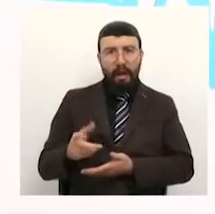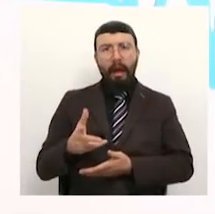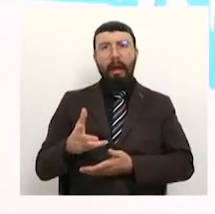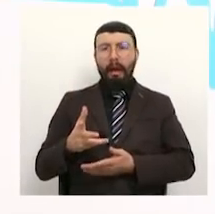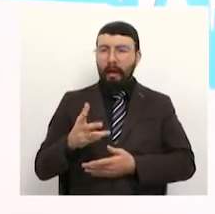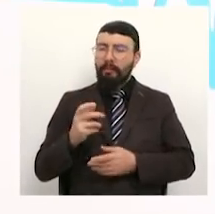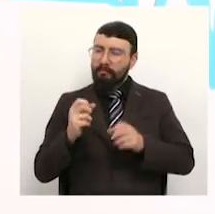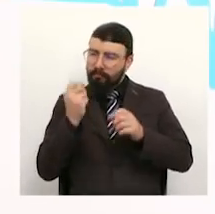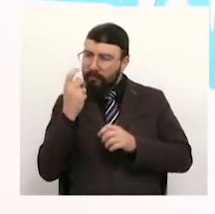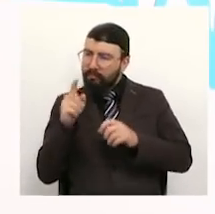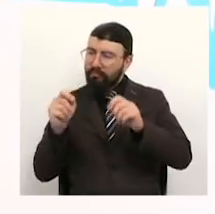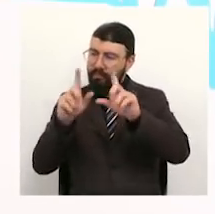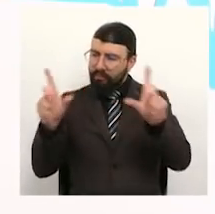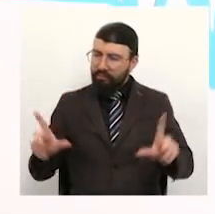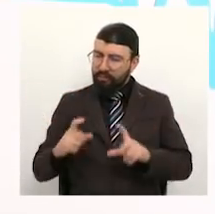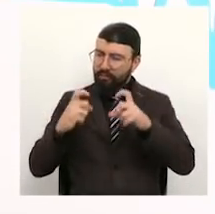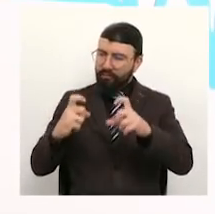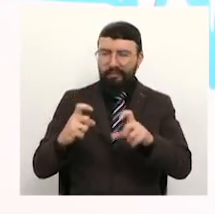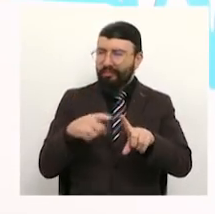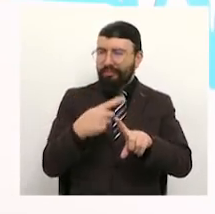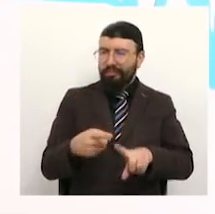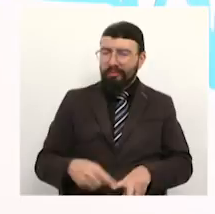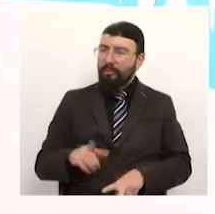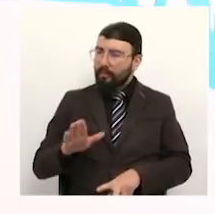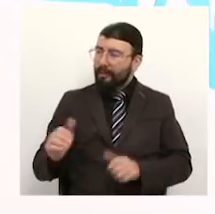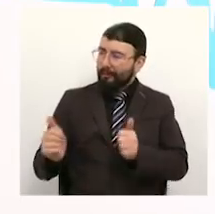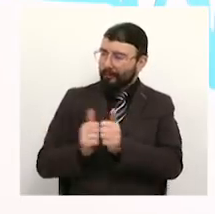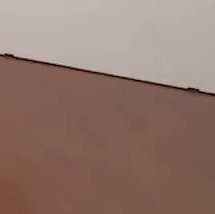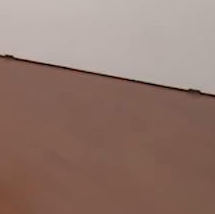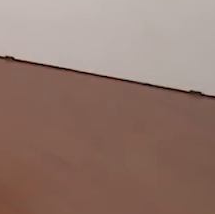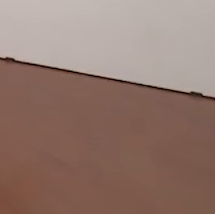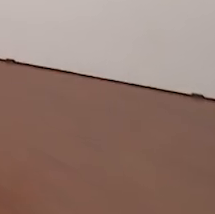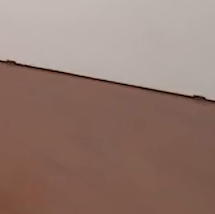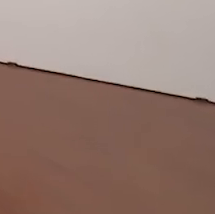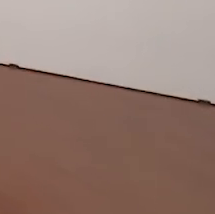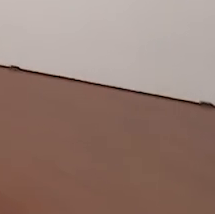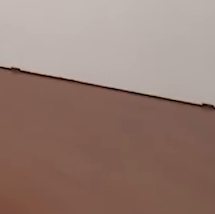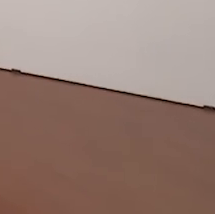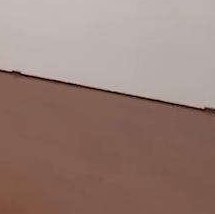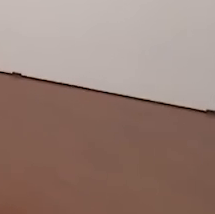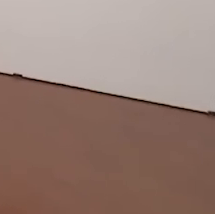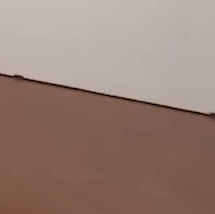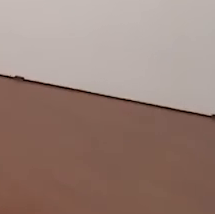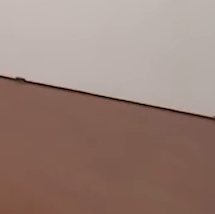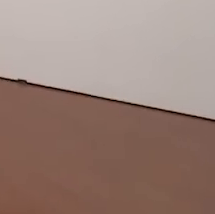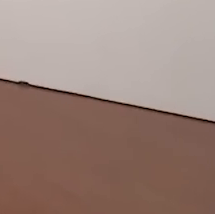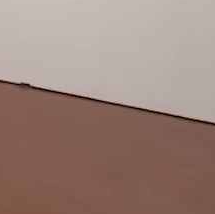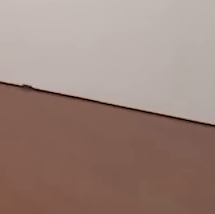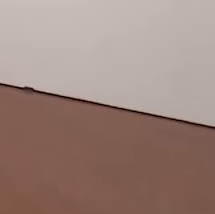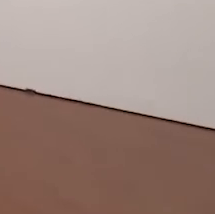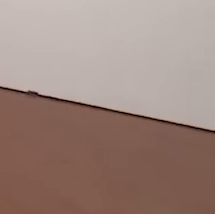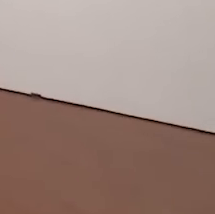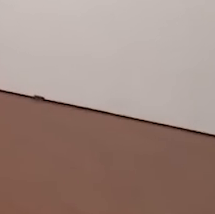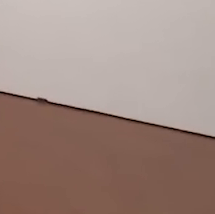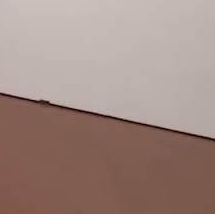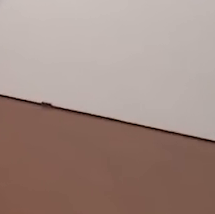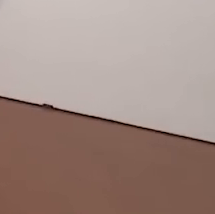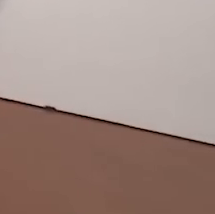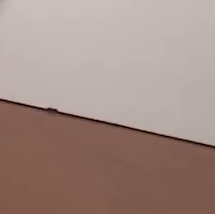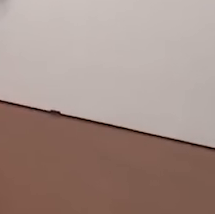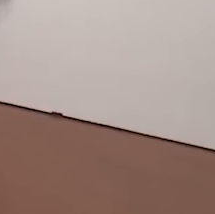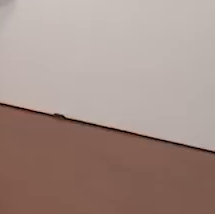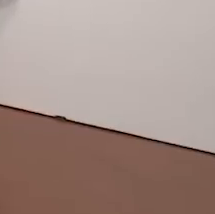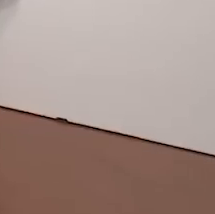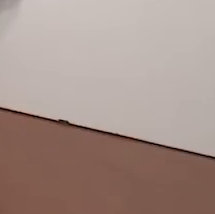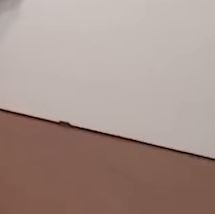los tratamientos doctora down a rodriguez valores muchas gracias por estar con nosotros y bienvenida de conexión vital muchas gracias a ustedes por